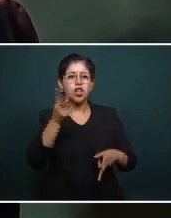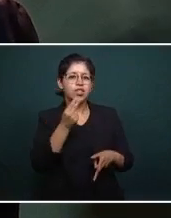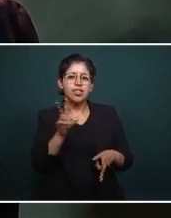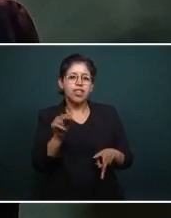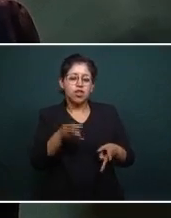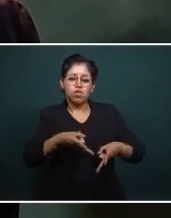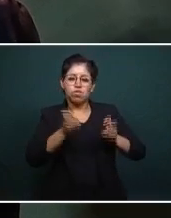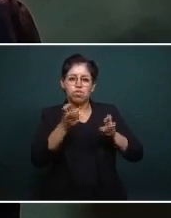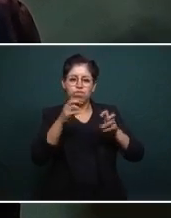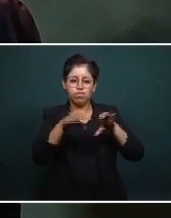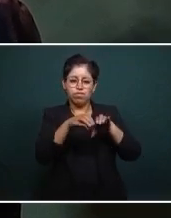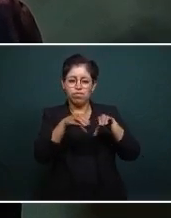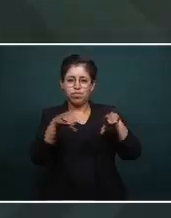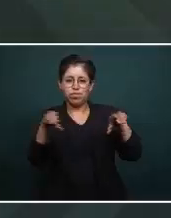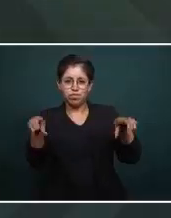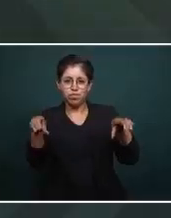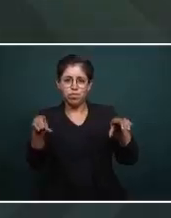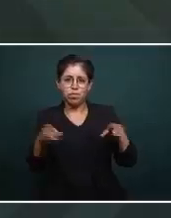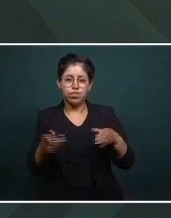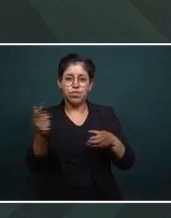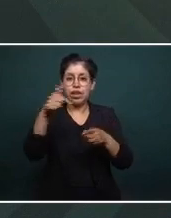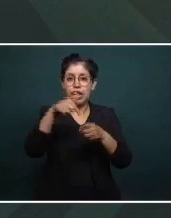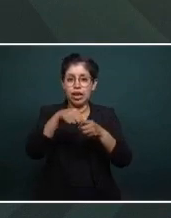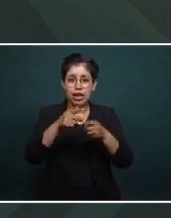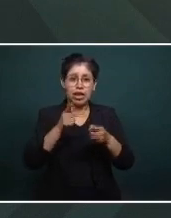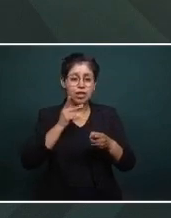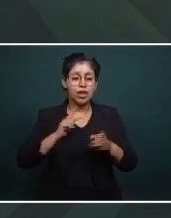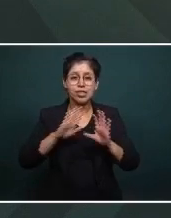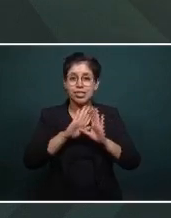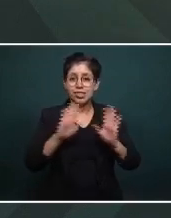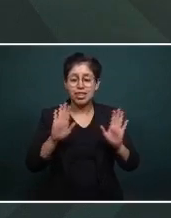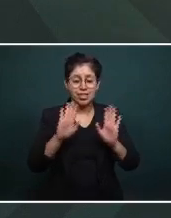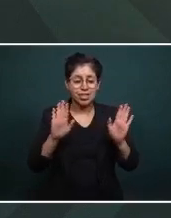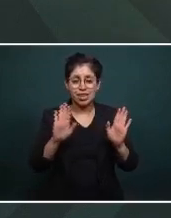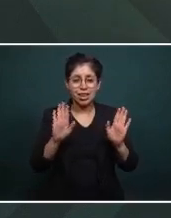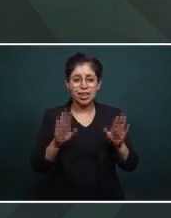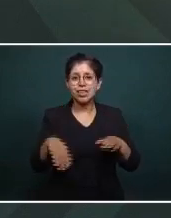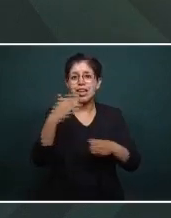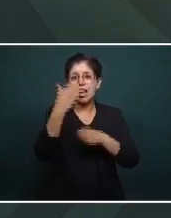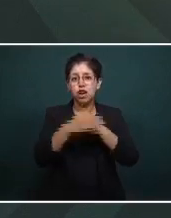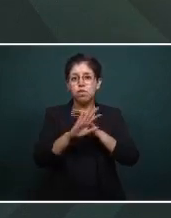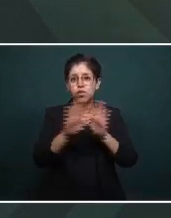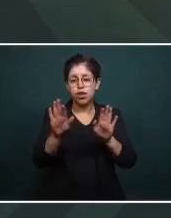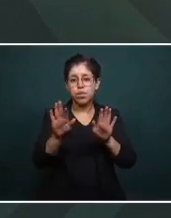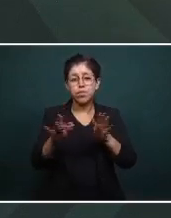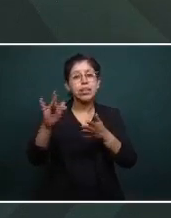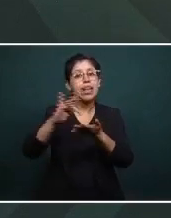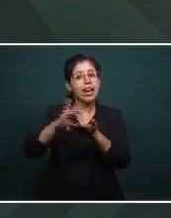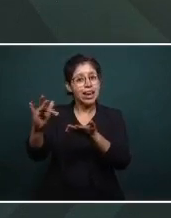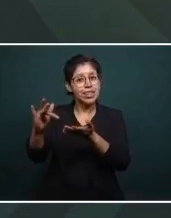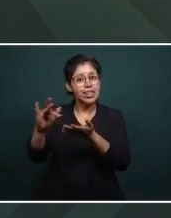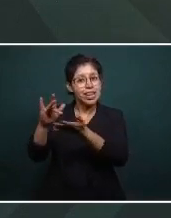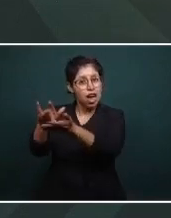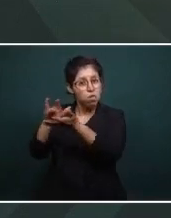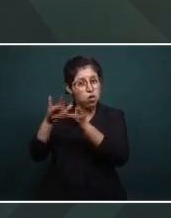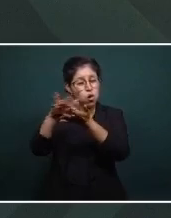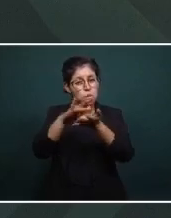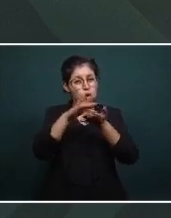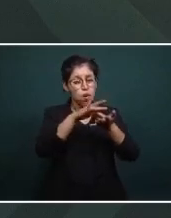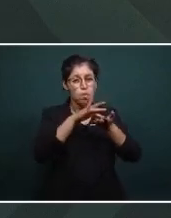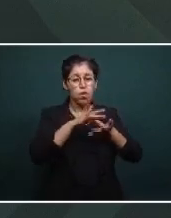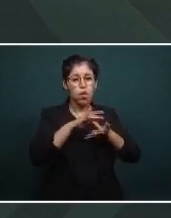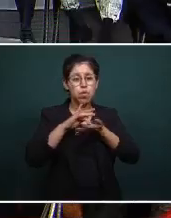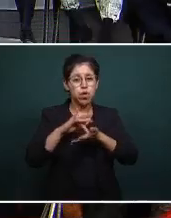hidrocarburos. El 74% de lo que se estaba robando de hidrocarburos, gracias a todo ese trabajo coordinado